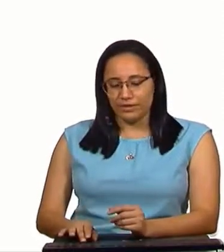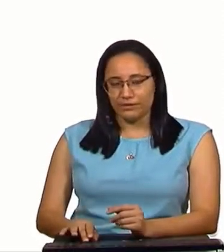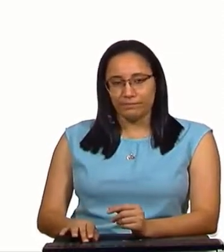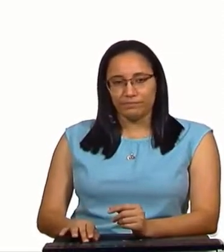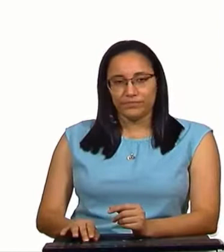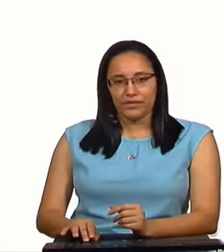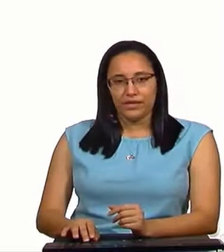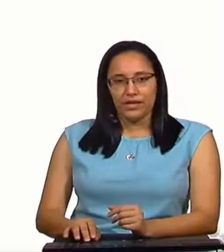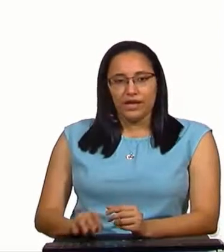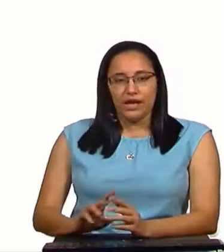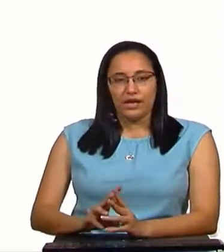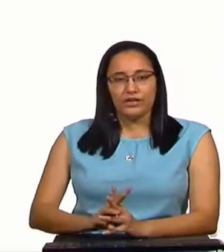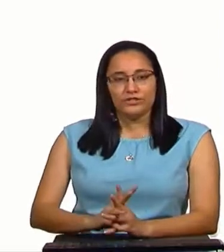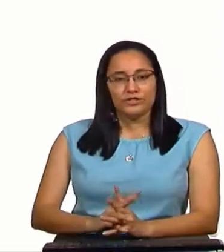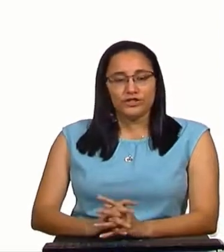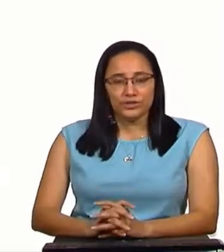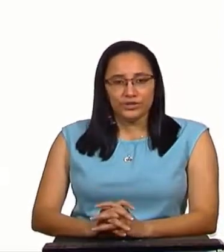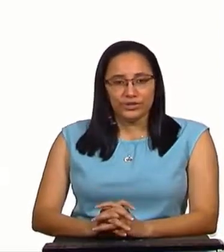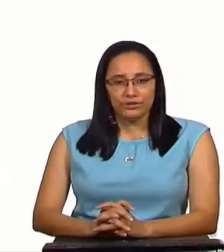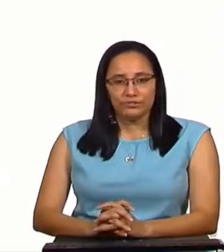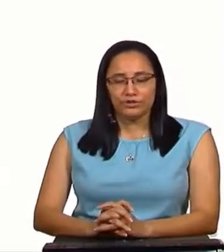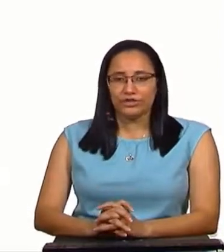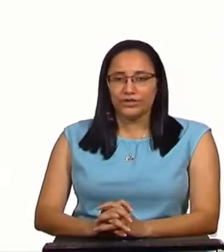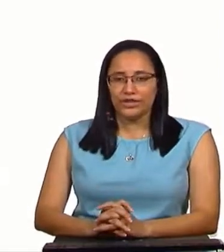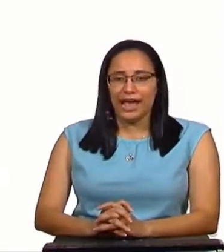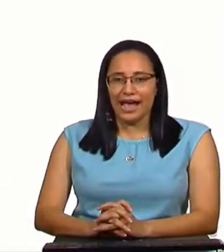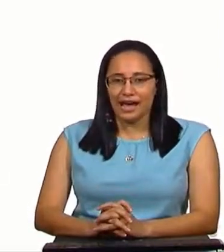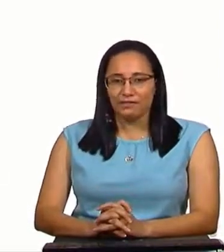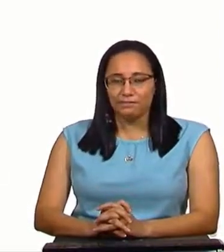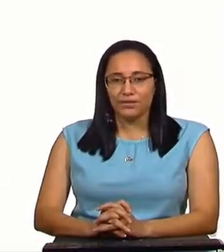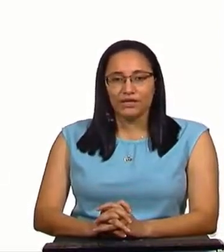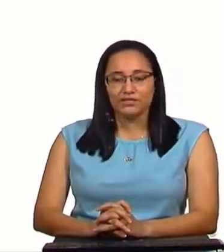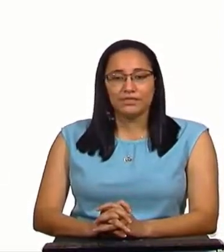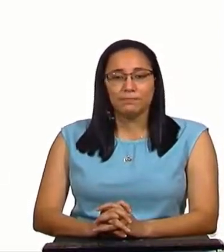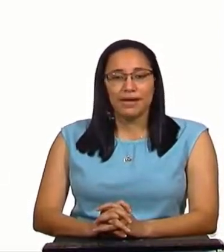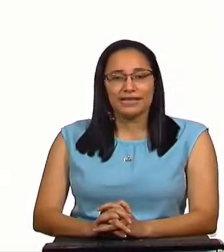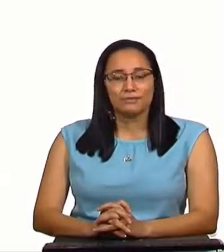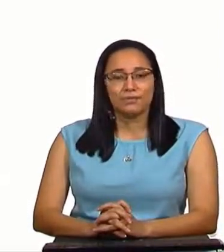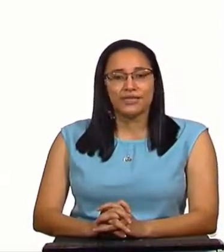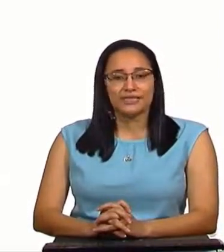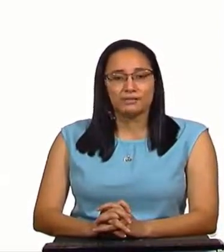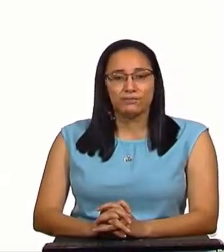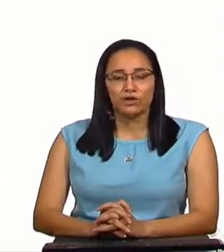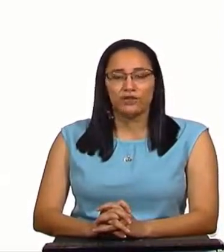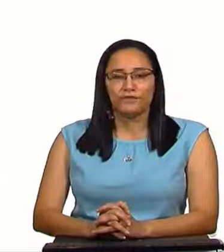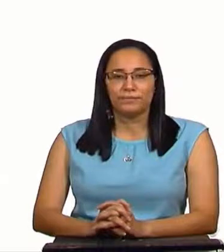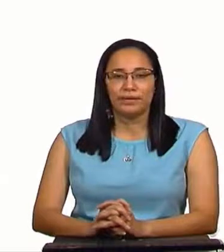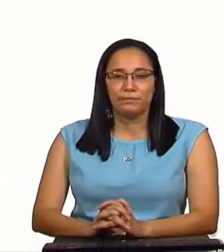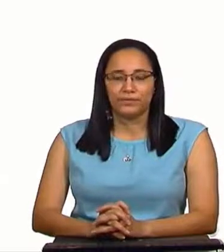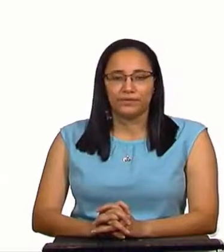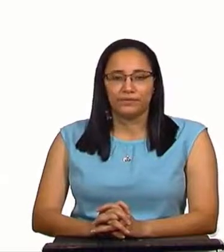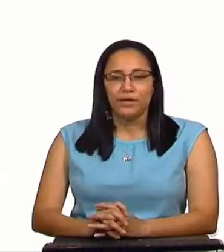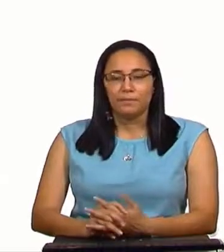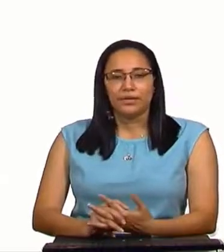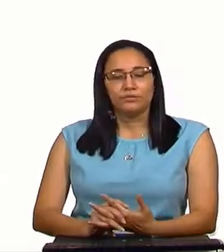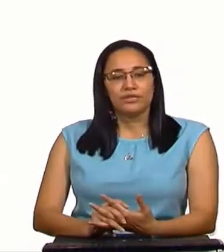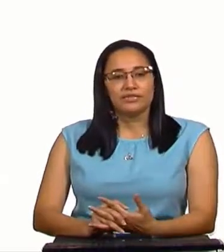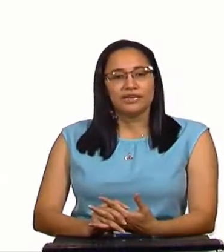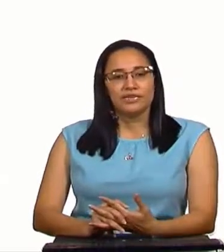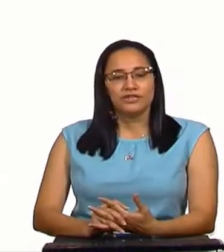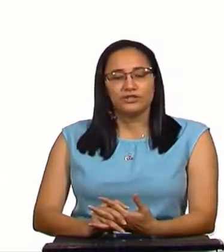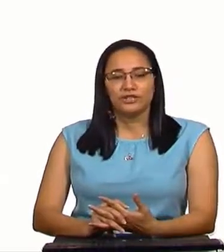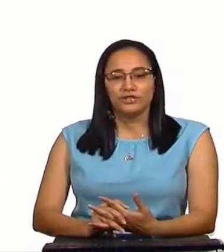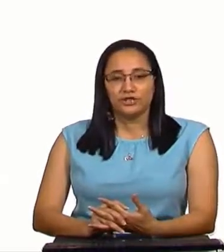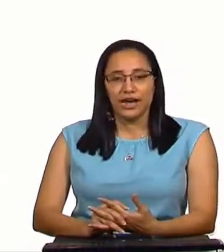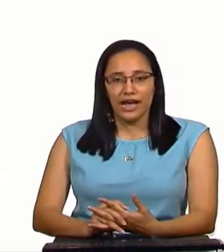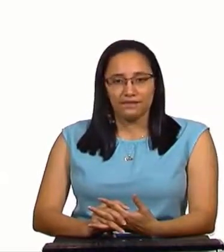Muy bien. Use should, shouldn't have, plus the past participle of the main verb. Para